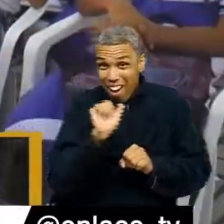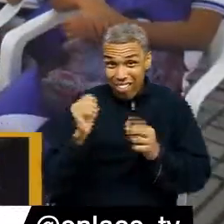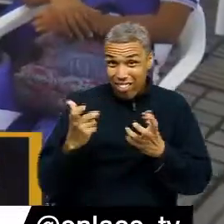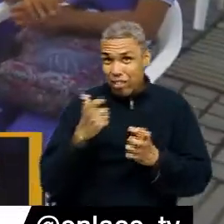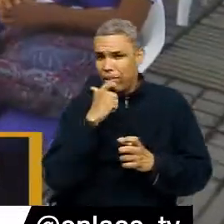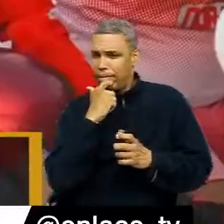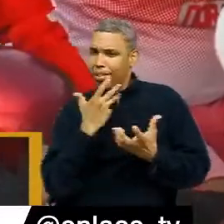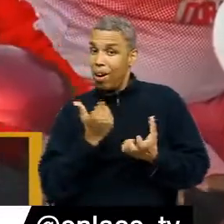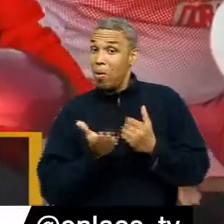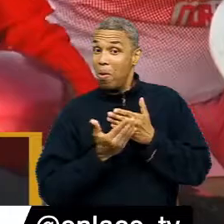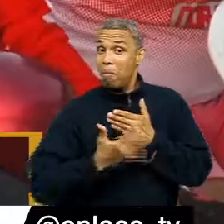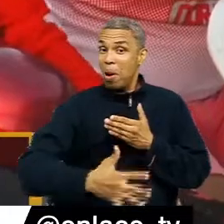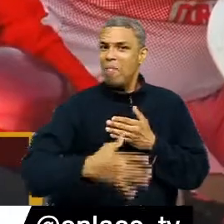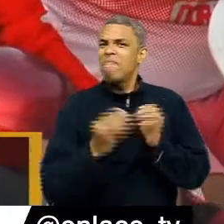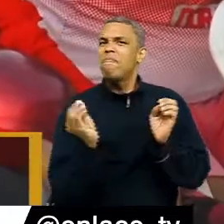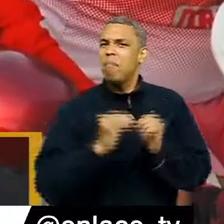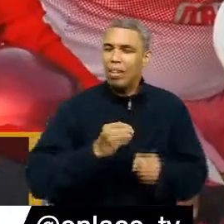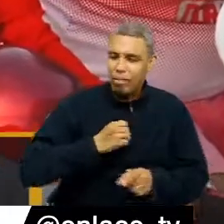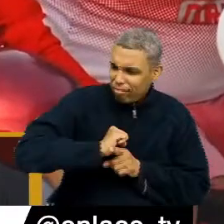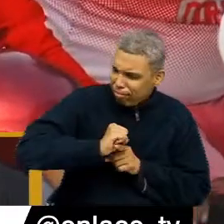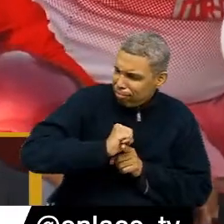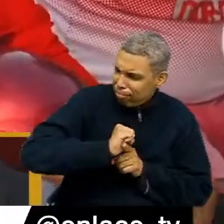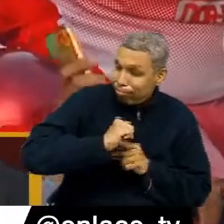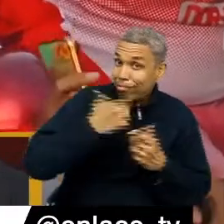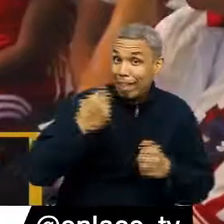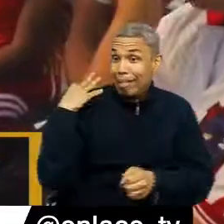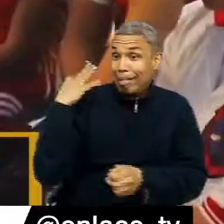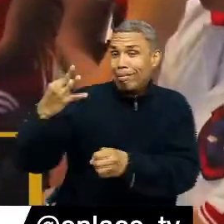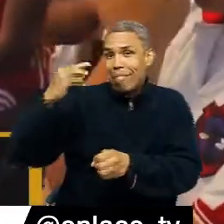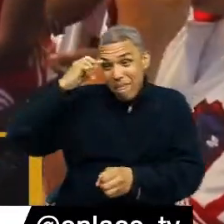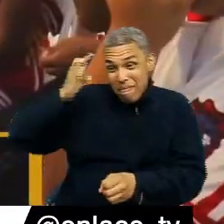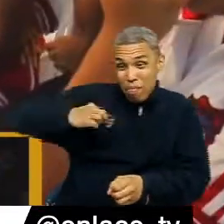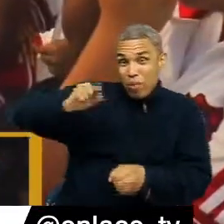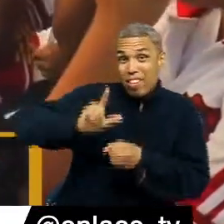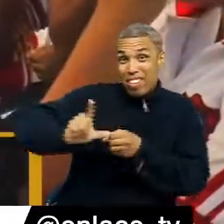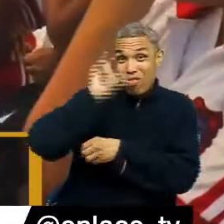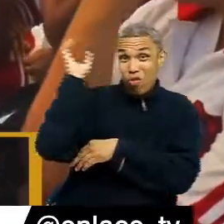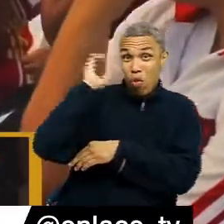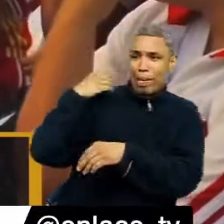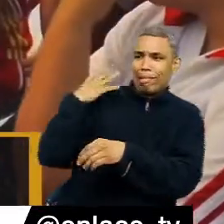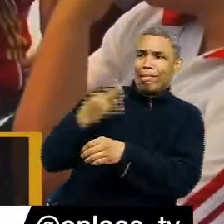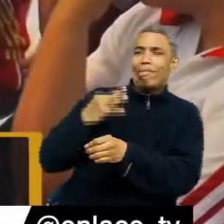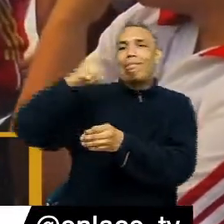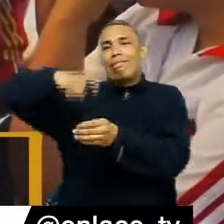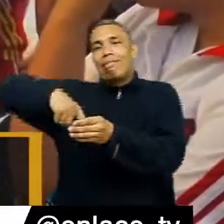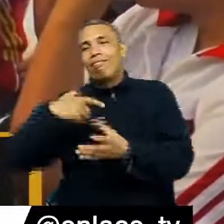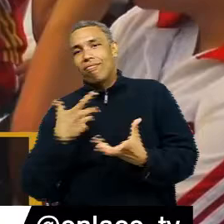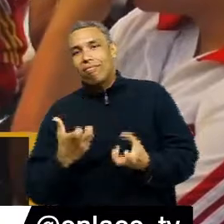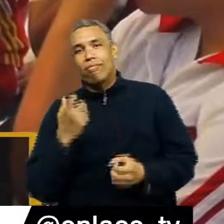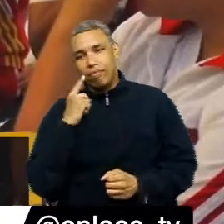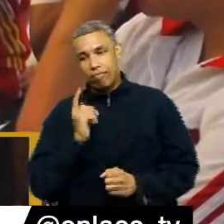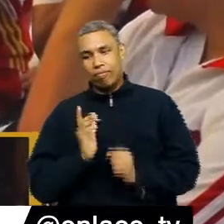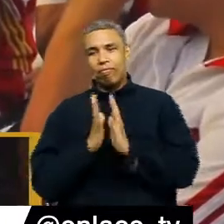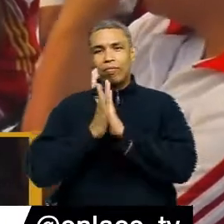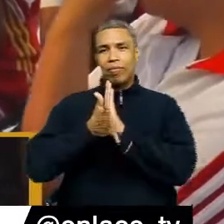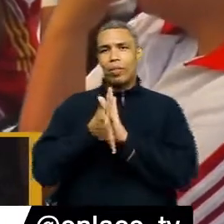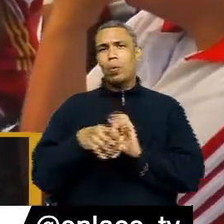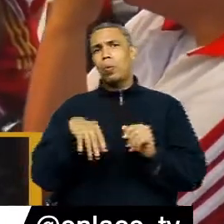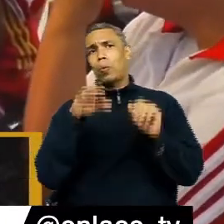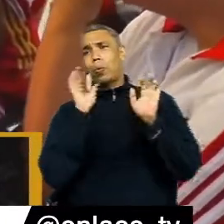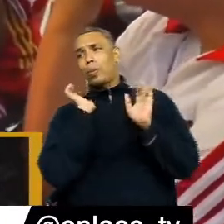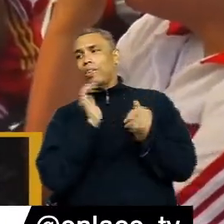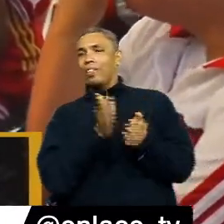más duro para ganarse un cupo en la profesional. No, feliz, feliz. Esta es una gran oportunidad que muchas mujeres estábamos esperando